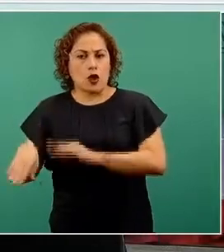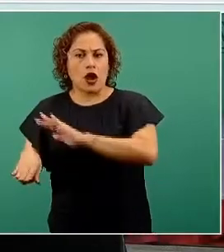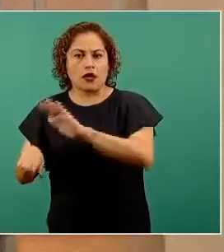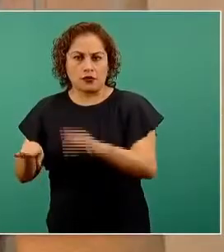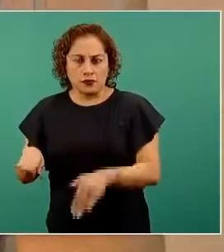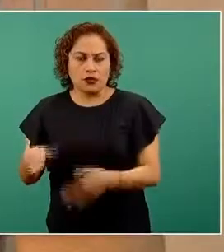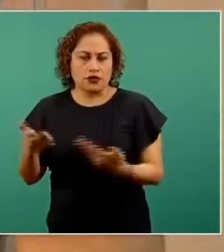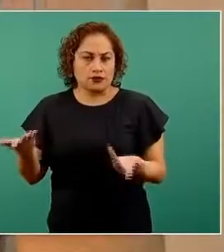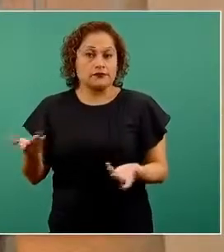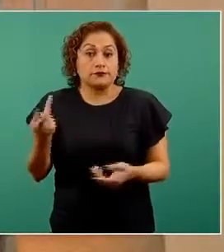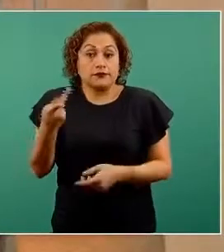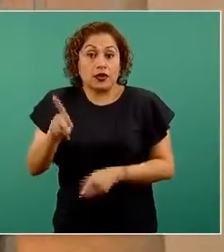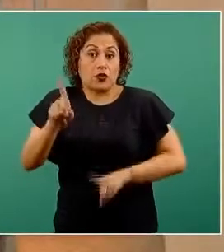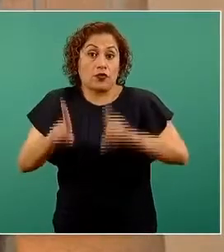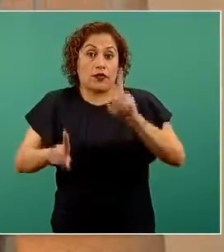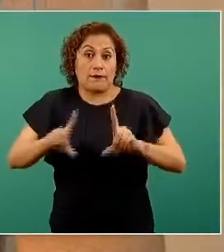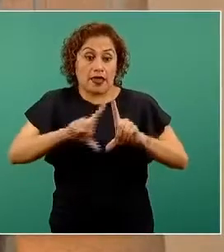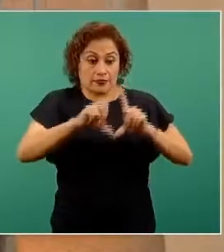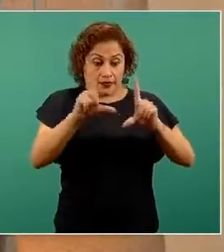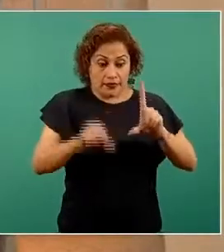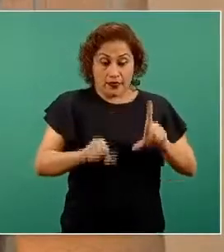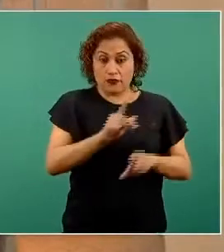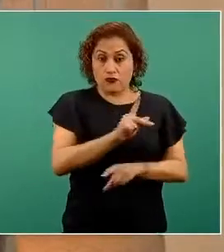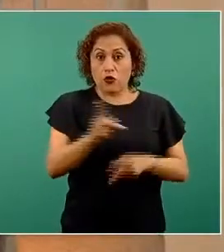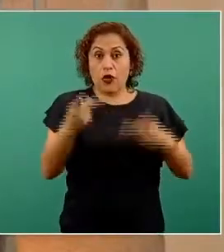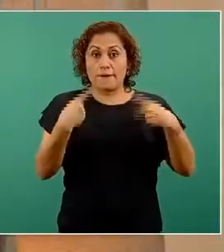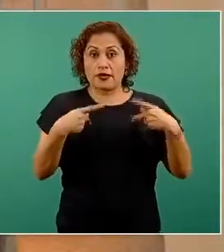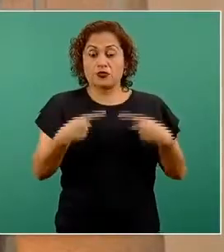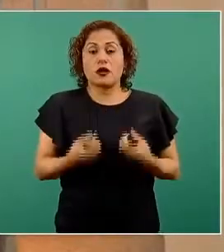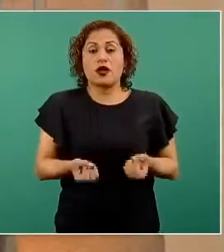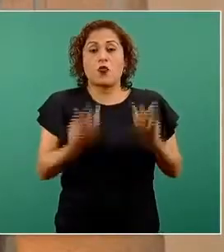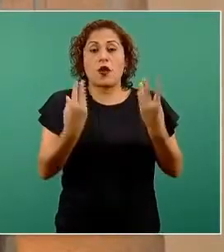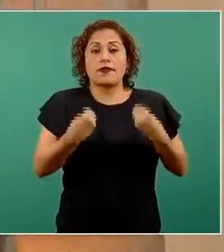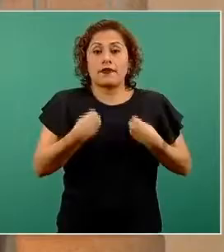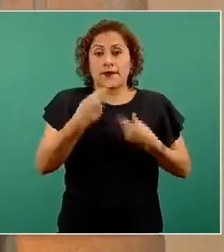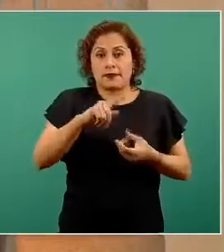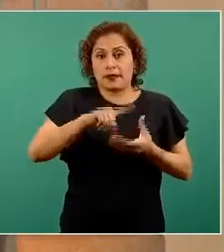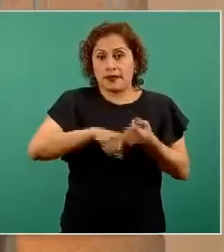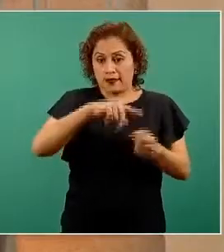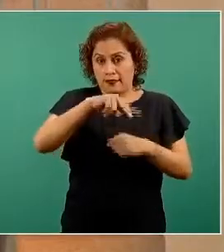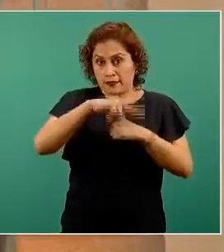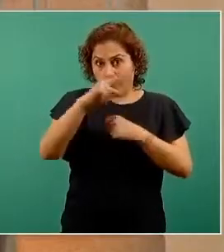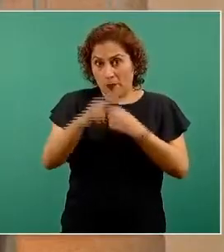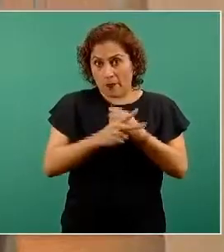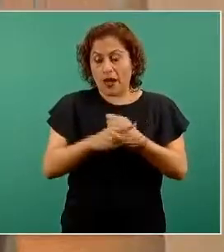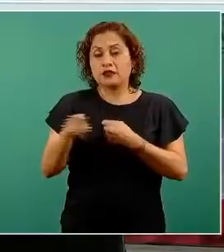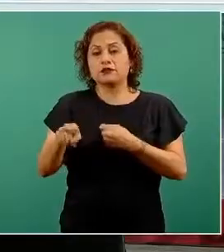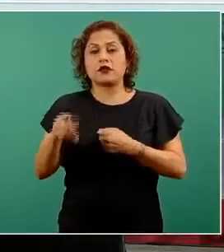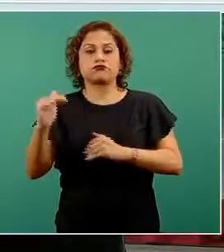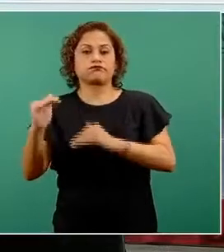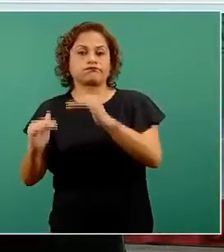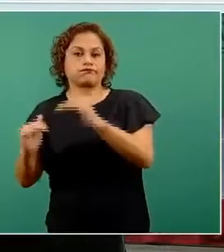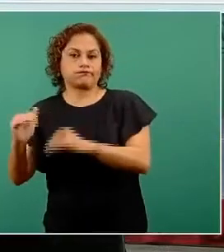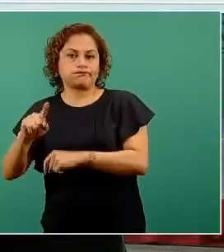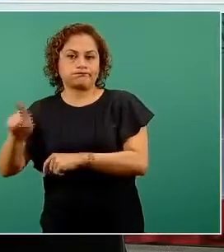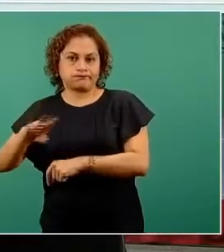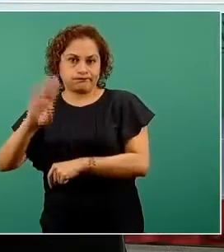que vivimos en México, pues puede dar un número de funciones como el que tenemos para el día de hoy, que son